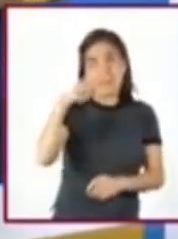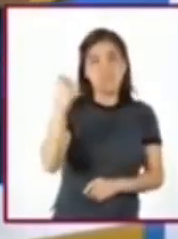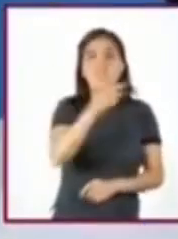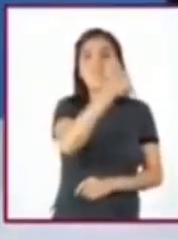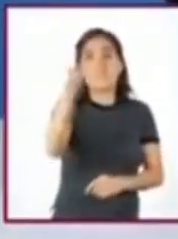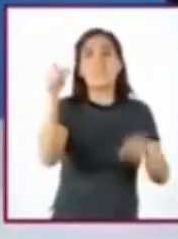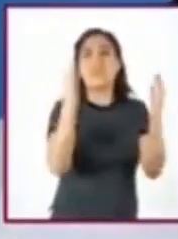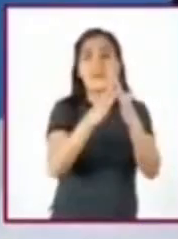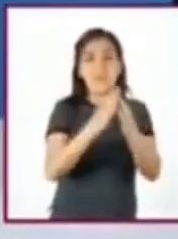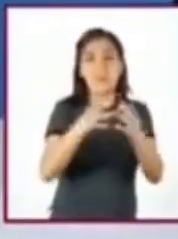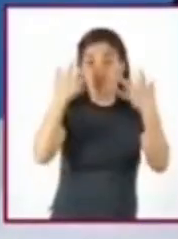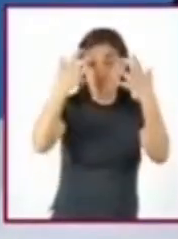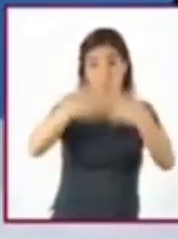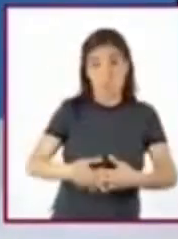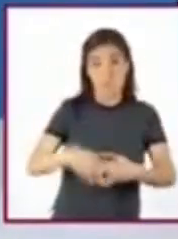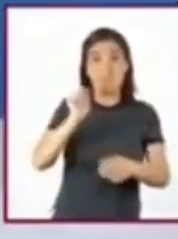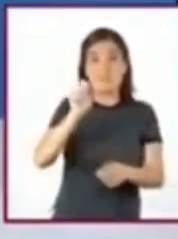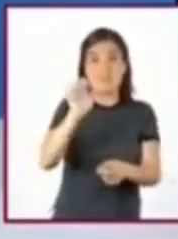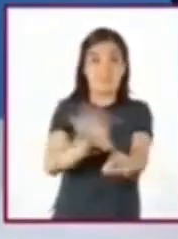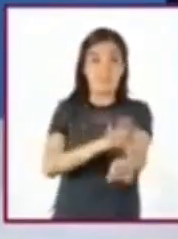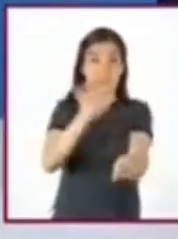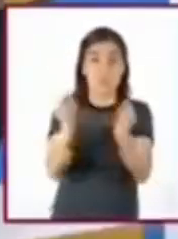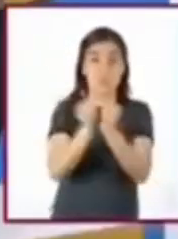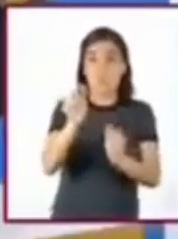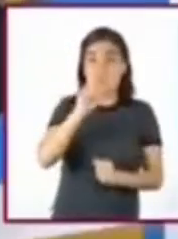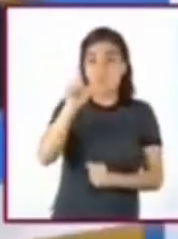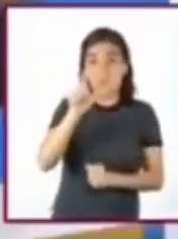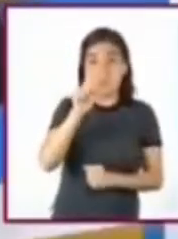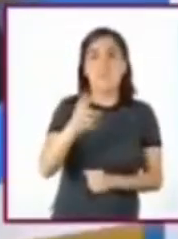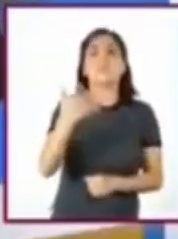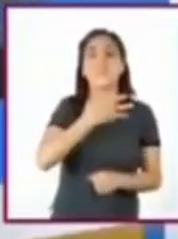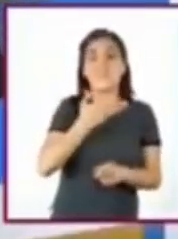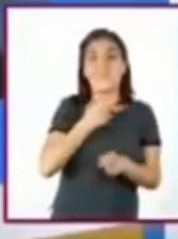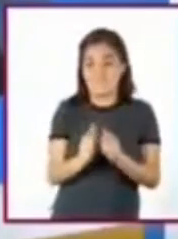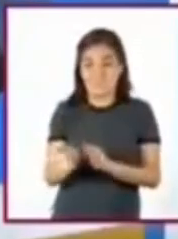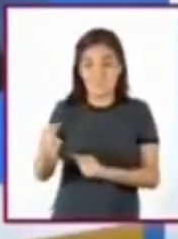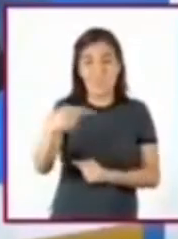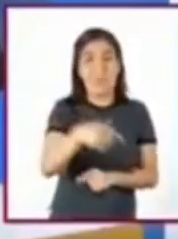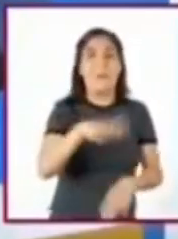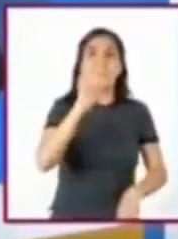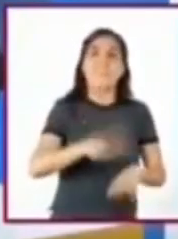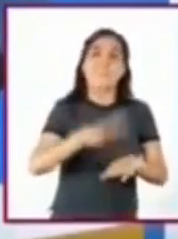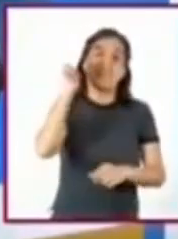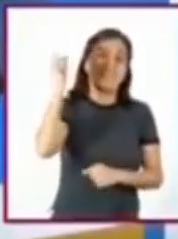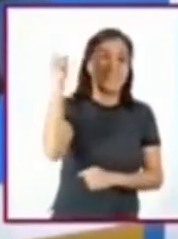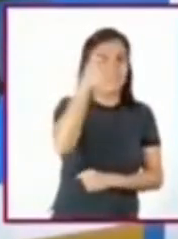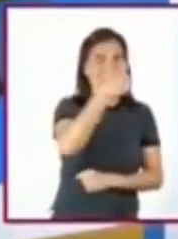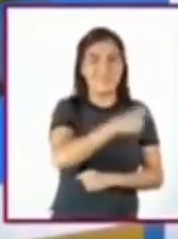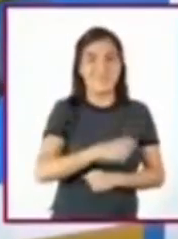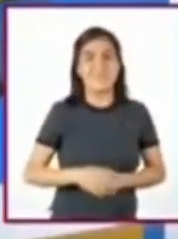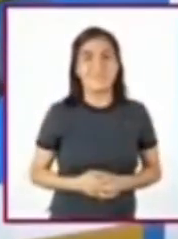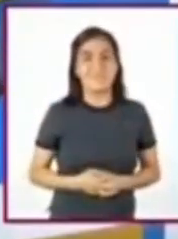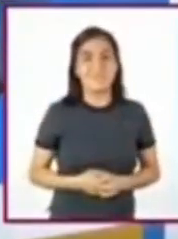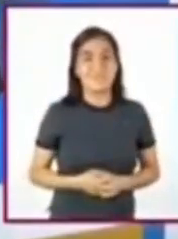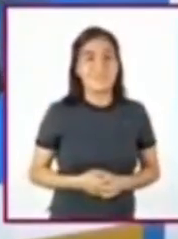los aparatos que funcionan con energía eléctrica tienen circuitos que pueden llegar a ser muy complejos.